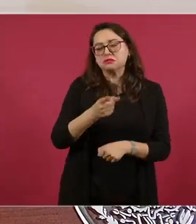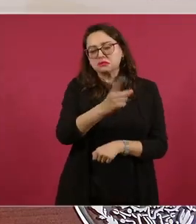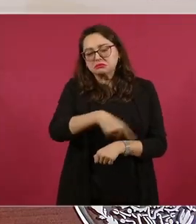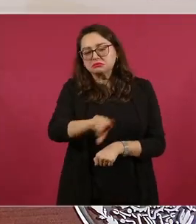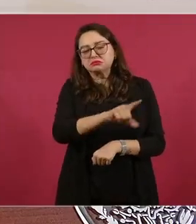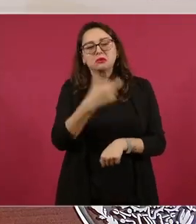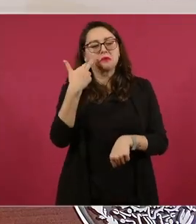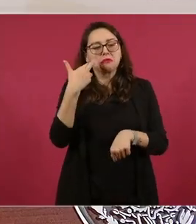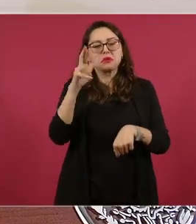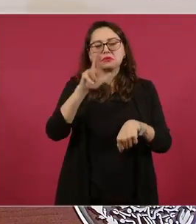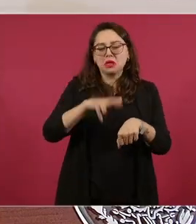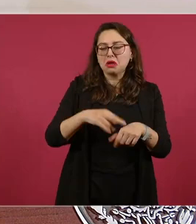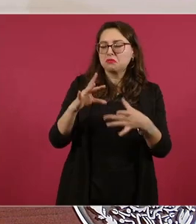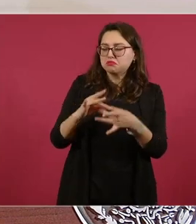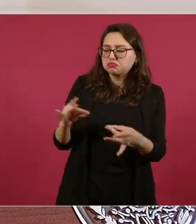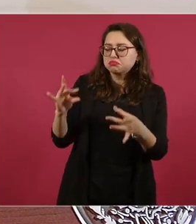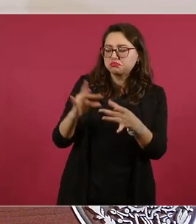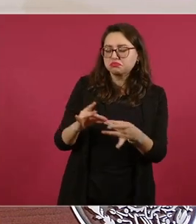esto y lo otro.